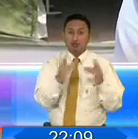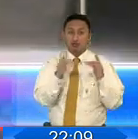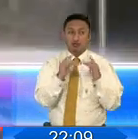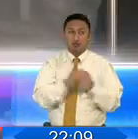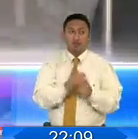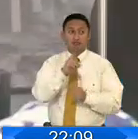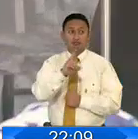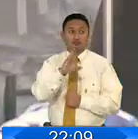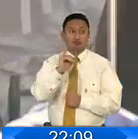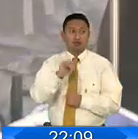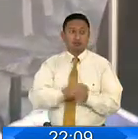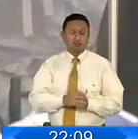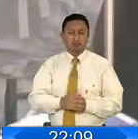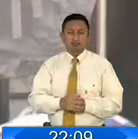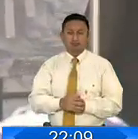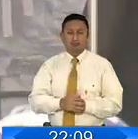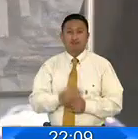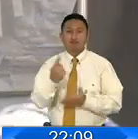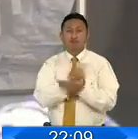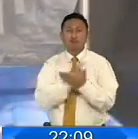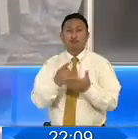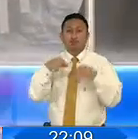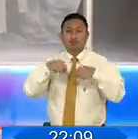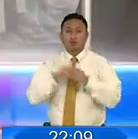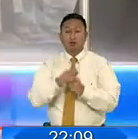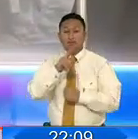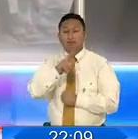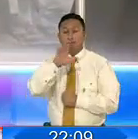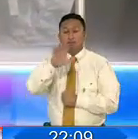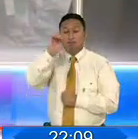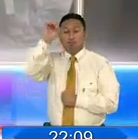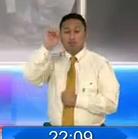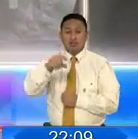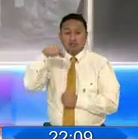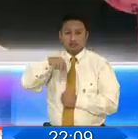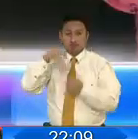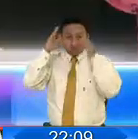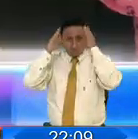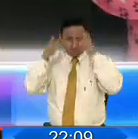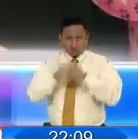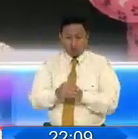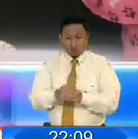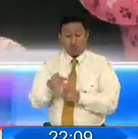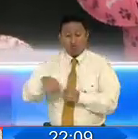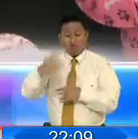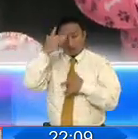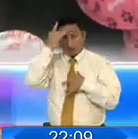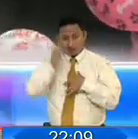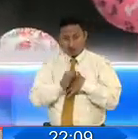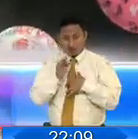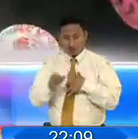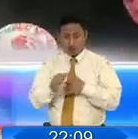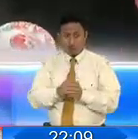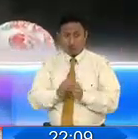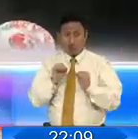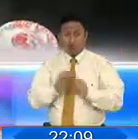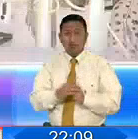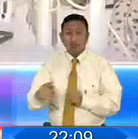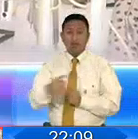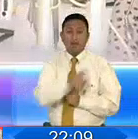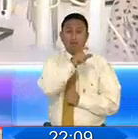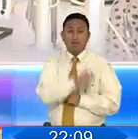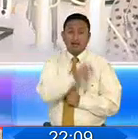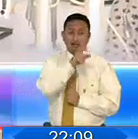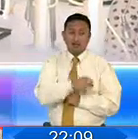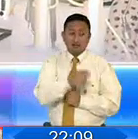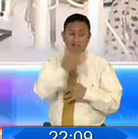UCI. En estas últimas semanas disminuyó en un 25% las atenciones leves por la enfermedad y también se redujo el número de